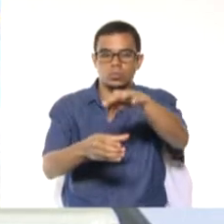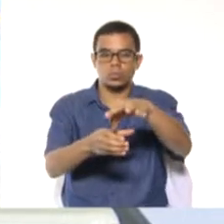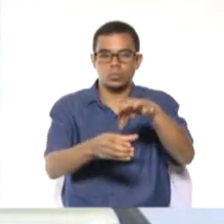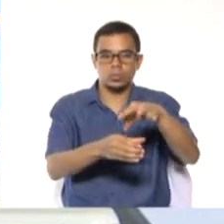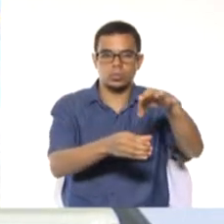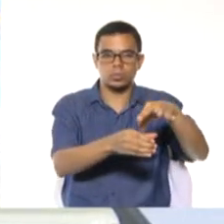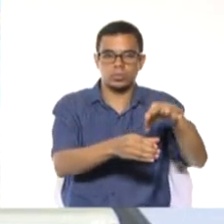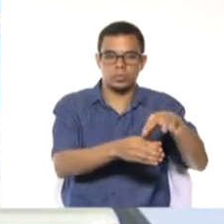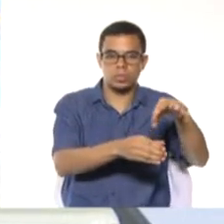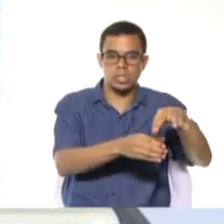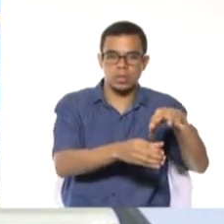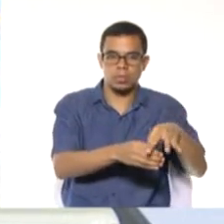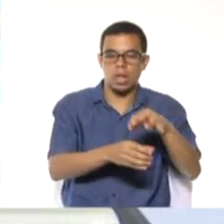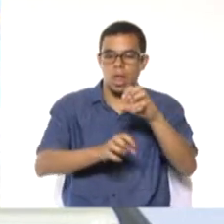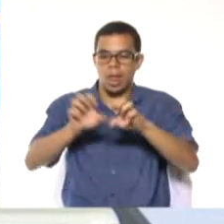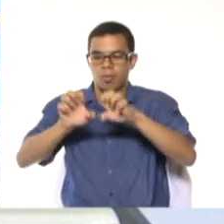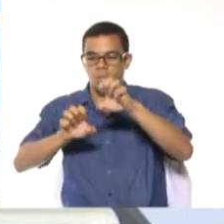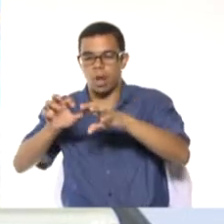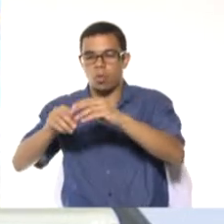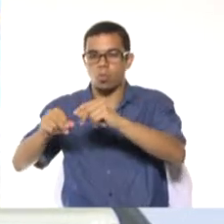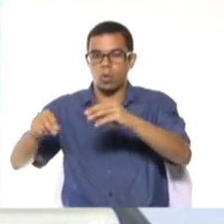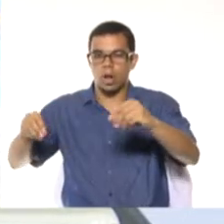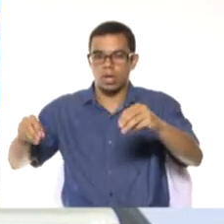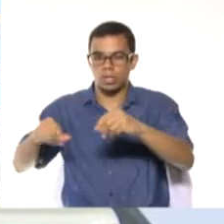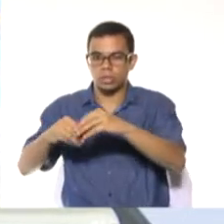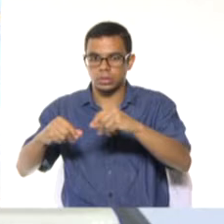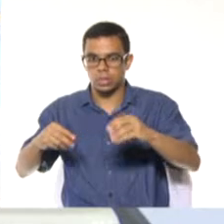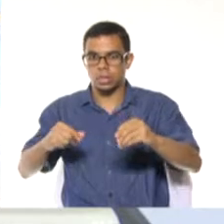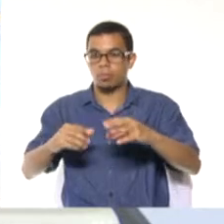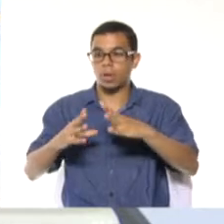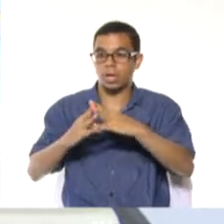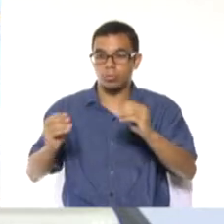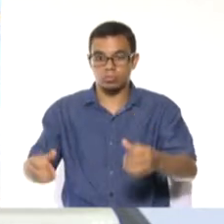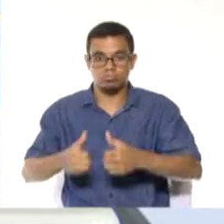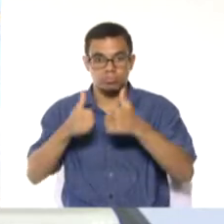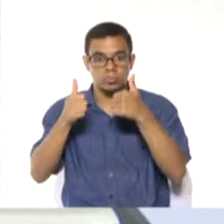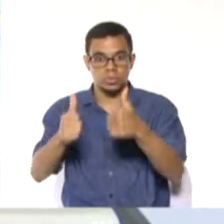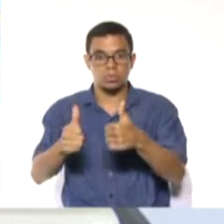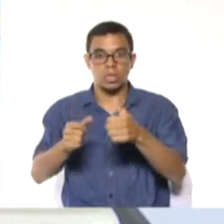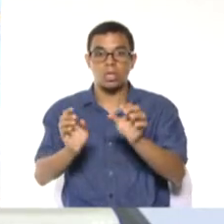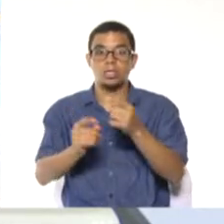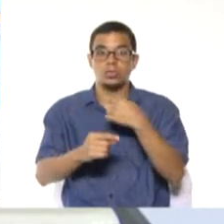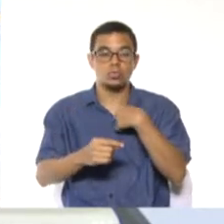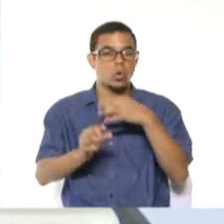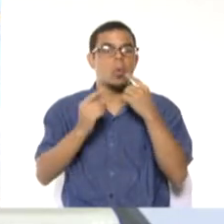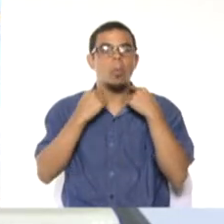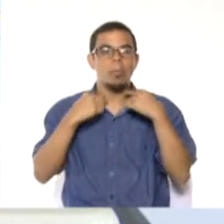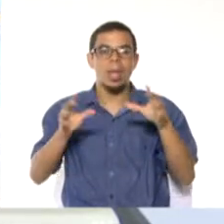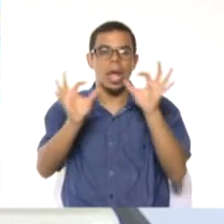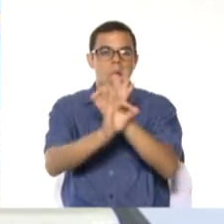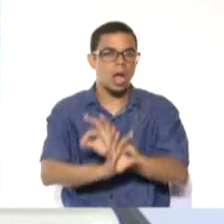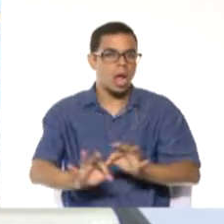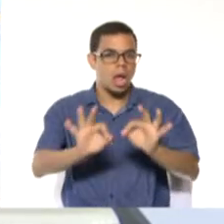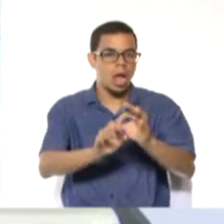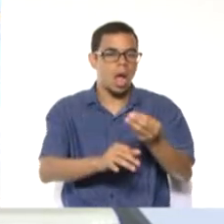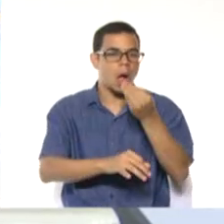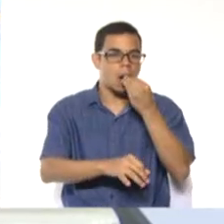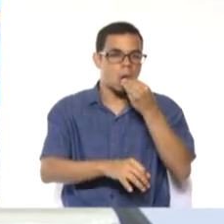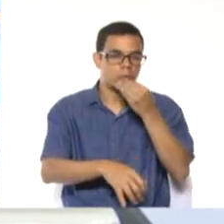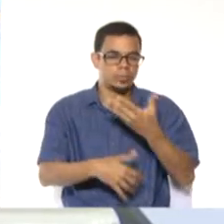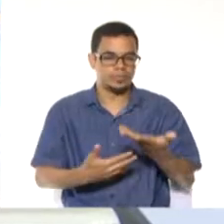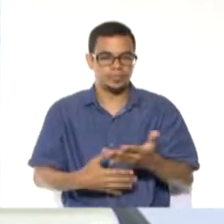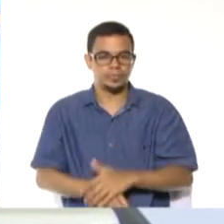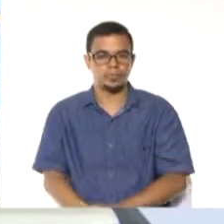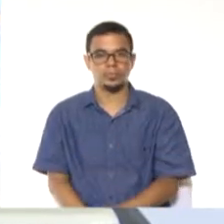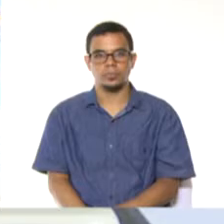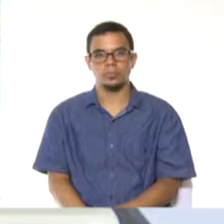evitar pérdidas en dicha cosecha. Muy bien, fíjense, acá tengo un instrumento